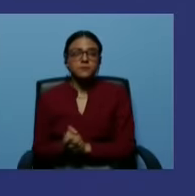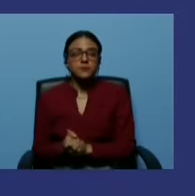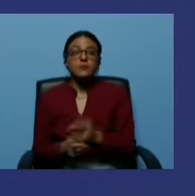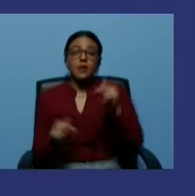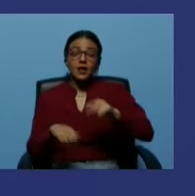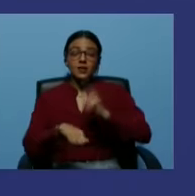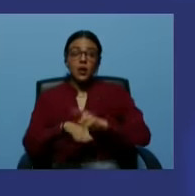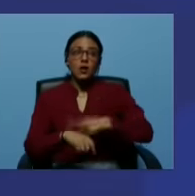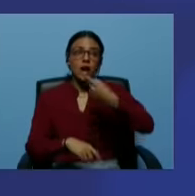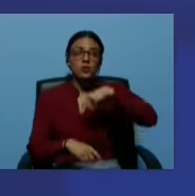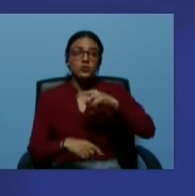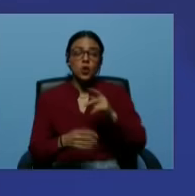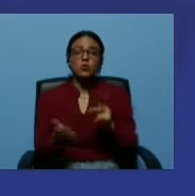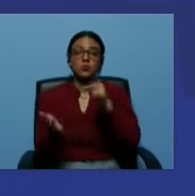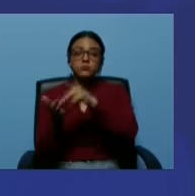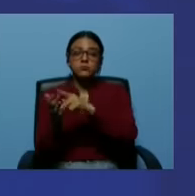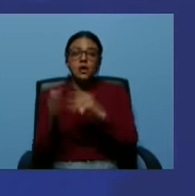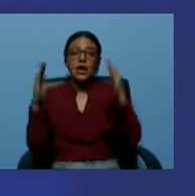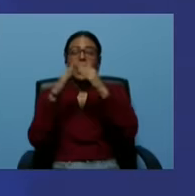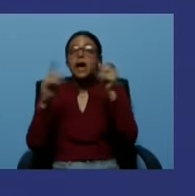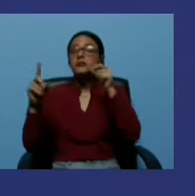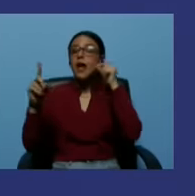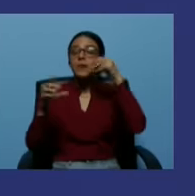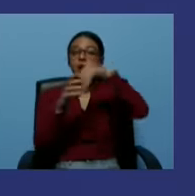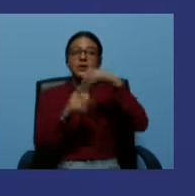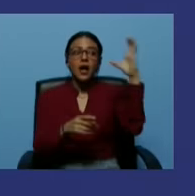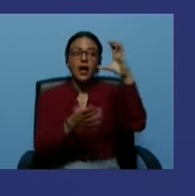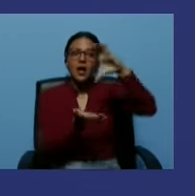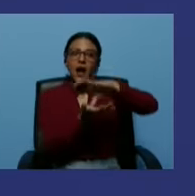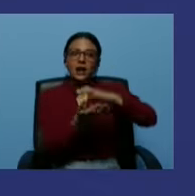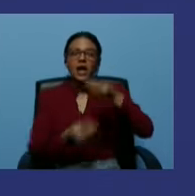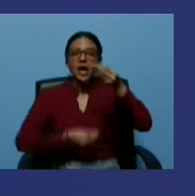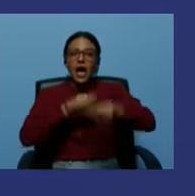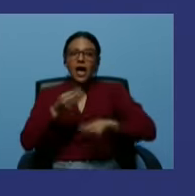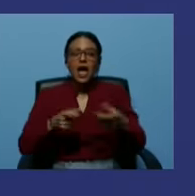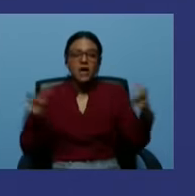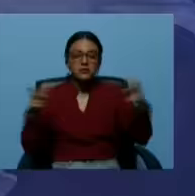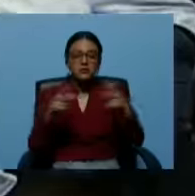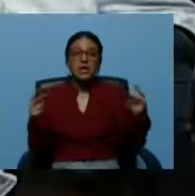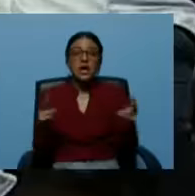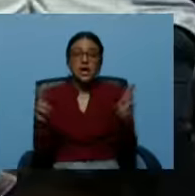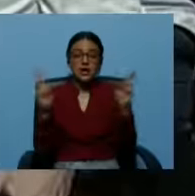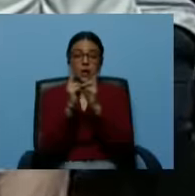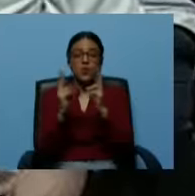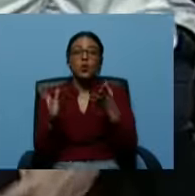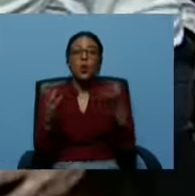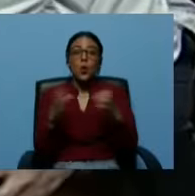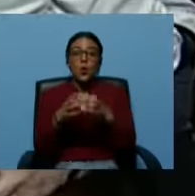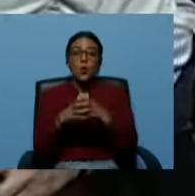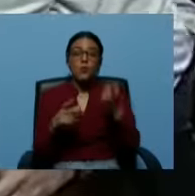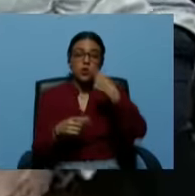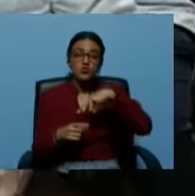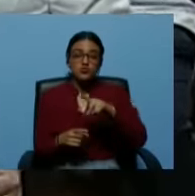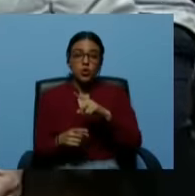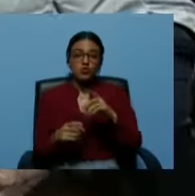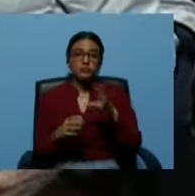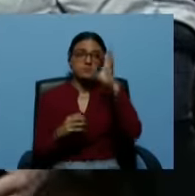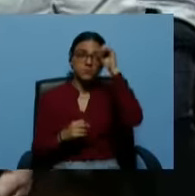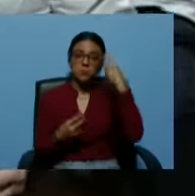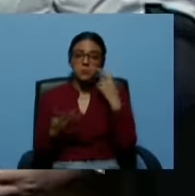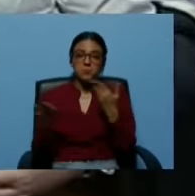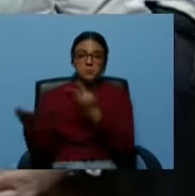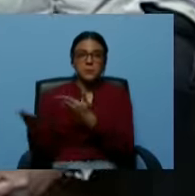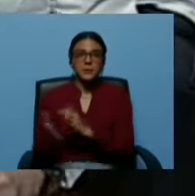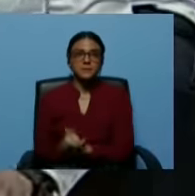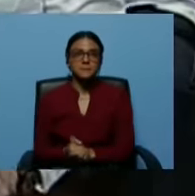Bien, a esta hora nos vamos a la Casa Amarilla en Caracas, donde se realiza un encuentro con el cuerpo diplomático. En el lugar, nuestra compañera Meisor